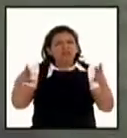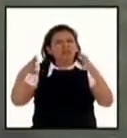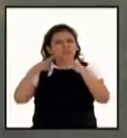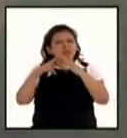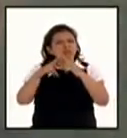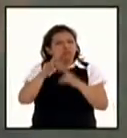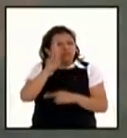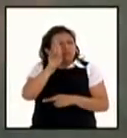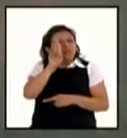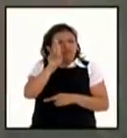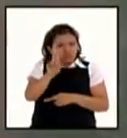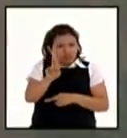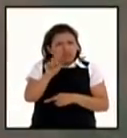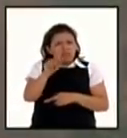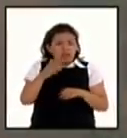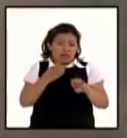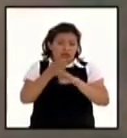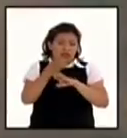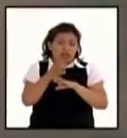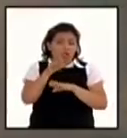laico.